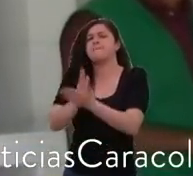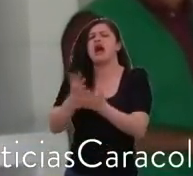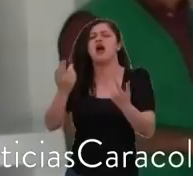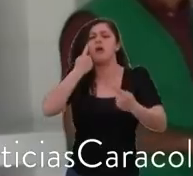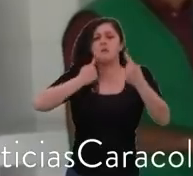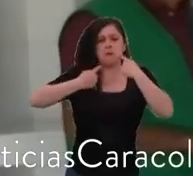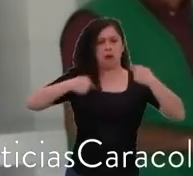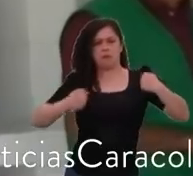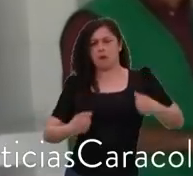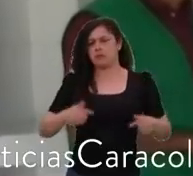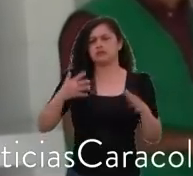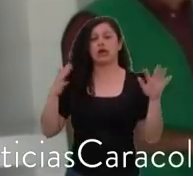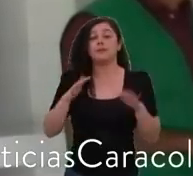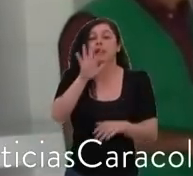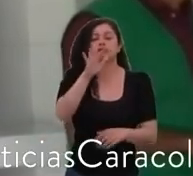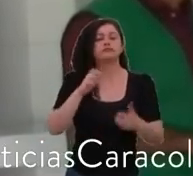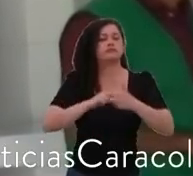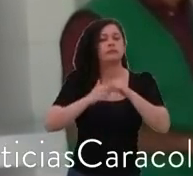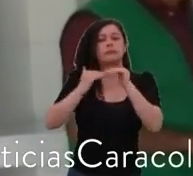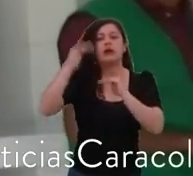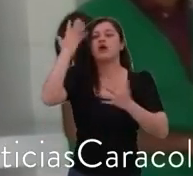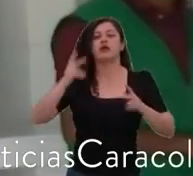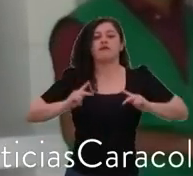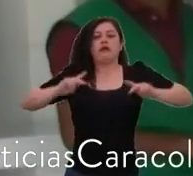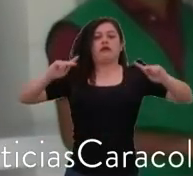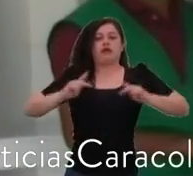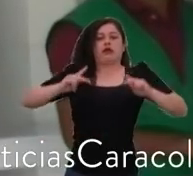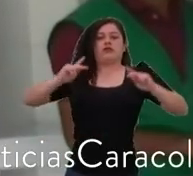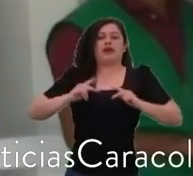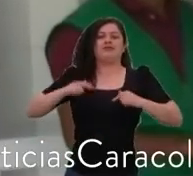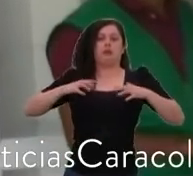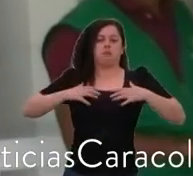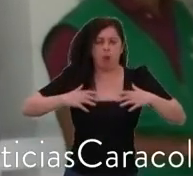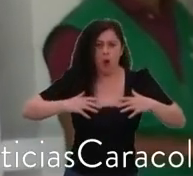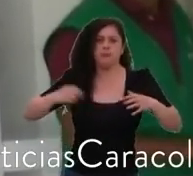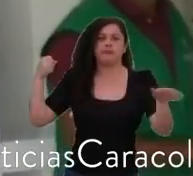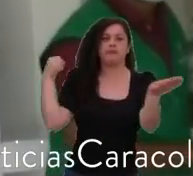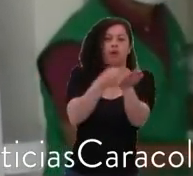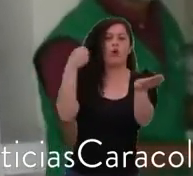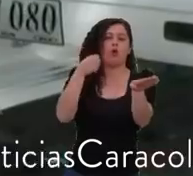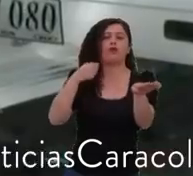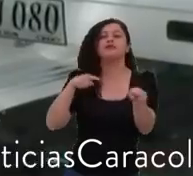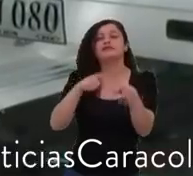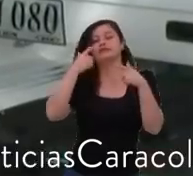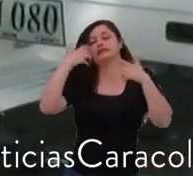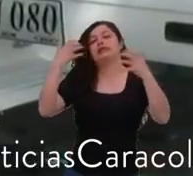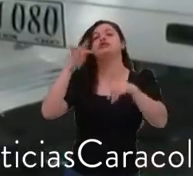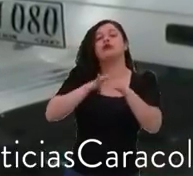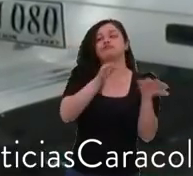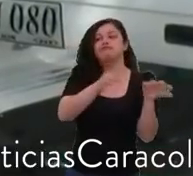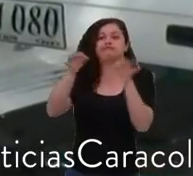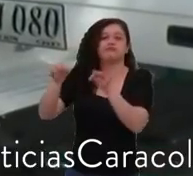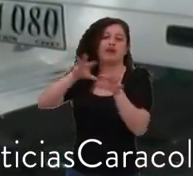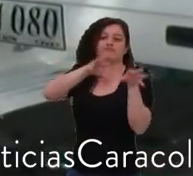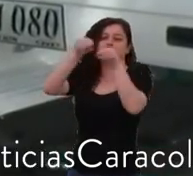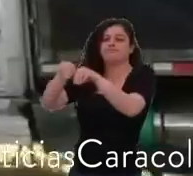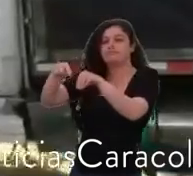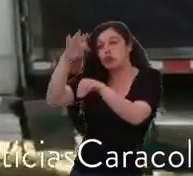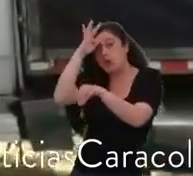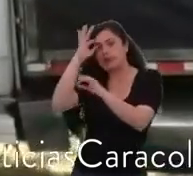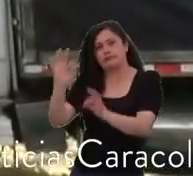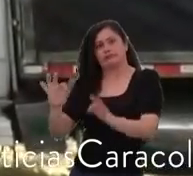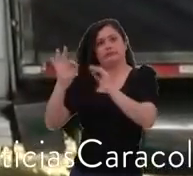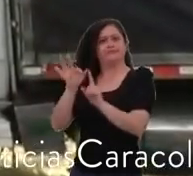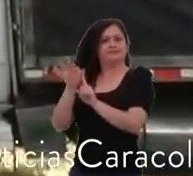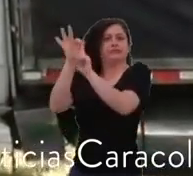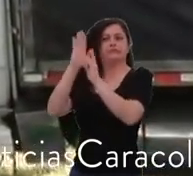un trauma cerrado de tórax, por lo cual fue remitido a mayor nivel para valoración y manejo por el Servicio de Cirugía General. Los cuerpos de las víctimas